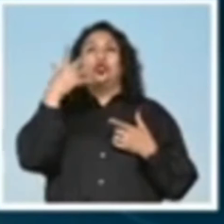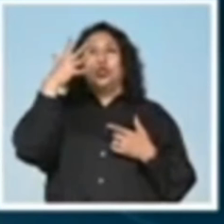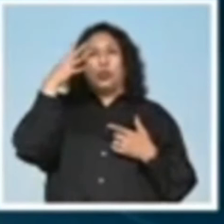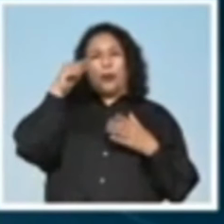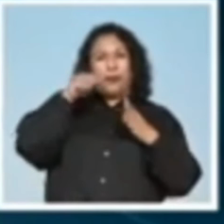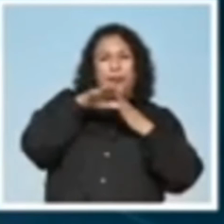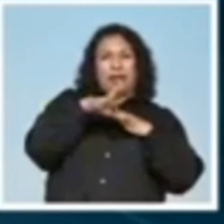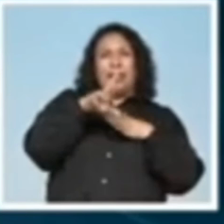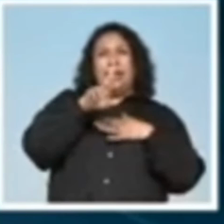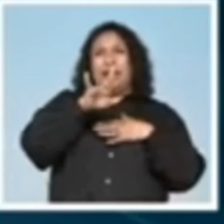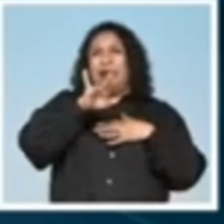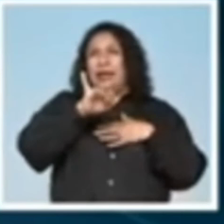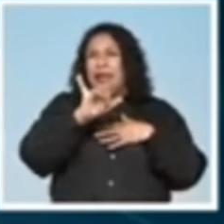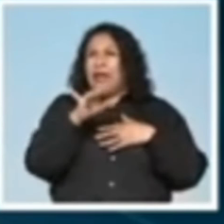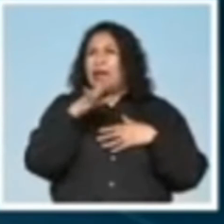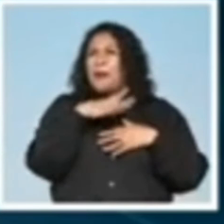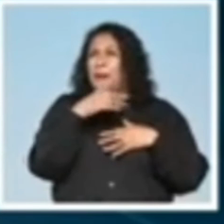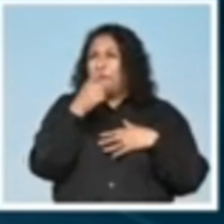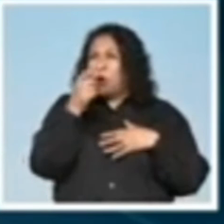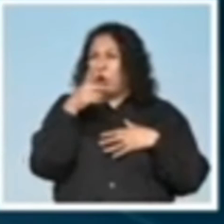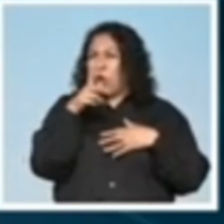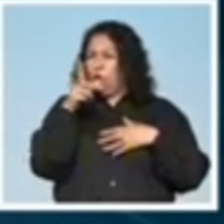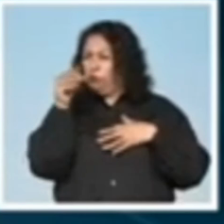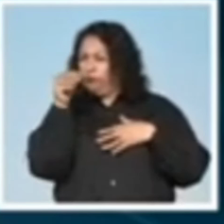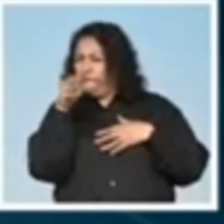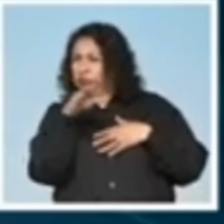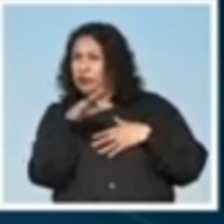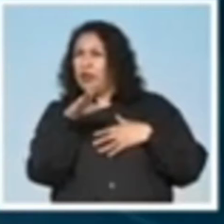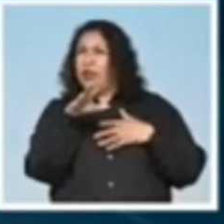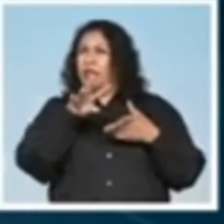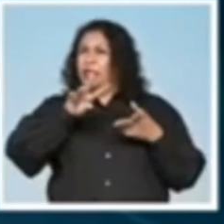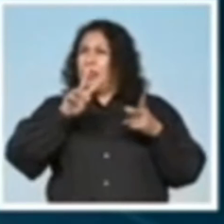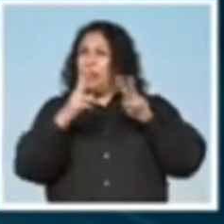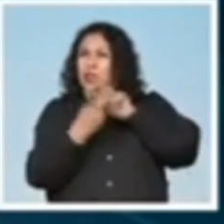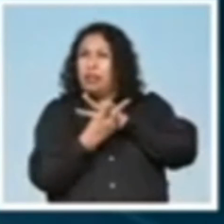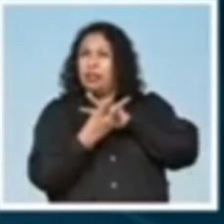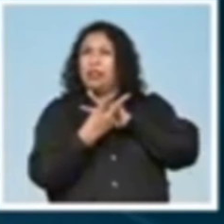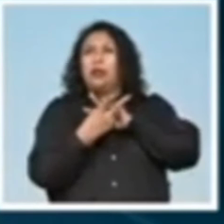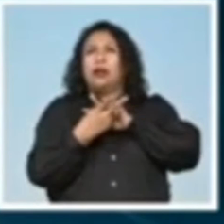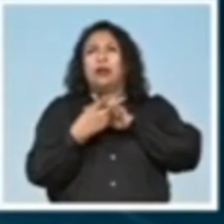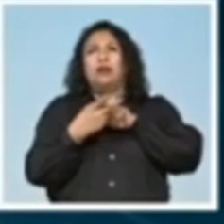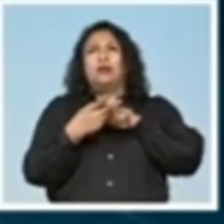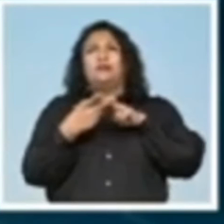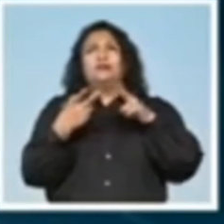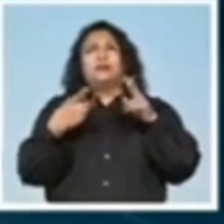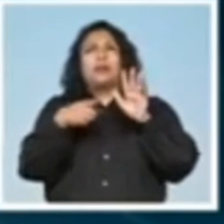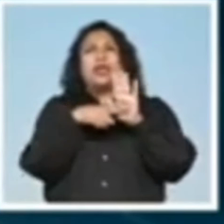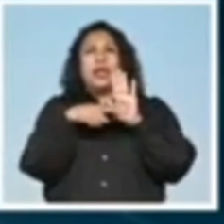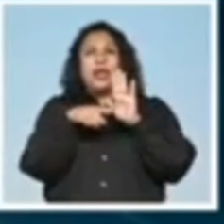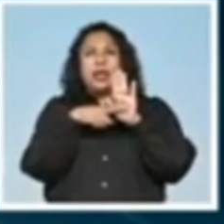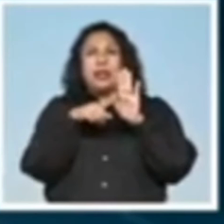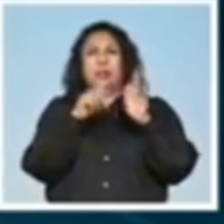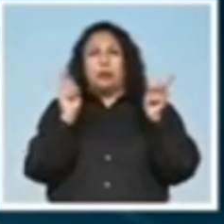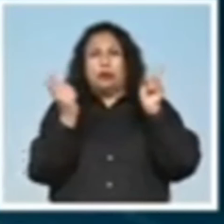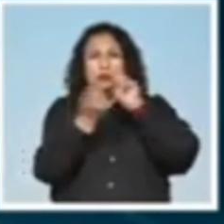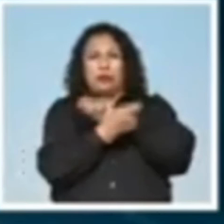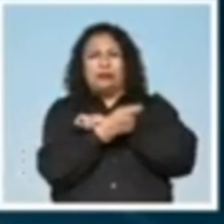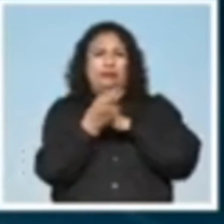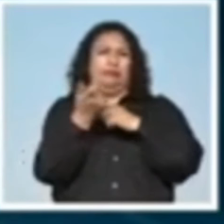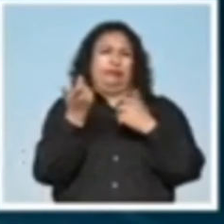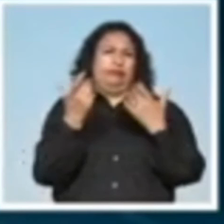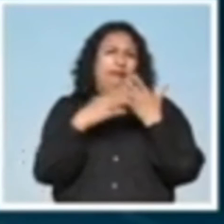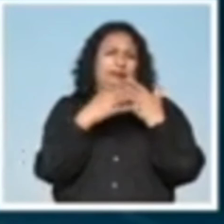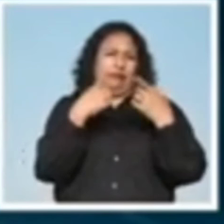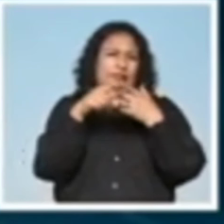solarizadas, que les daba un poquito de luz y entonces invertían los negativos y todo ese tipo de cosas,